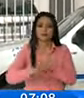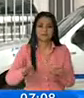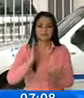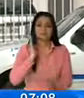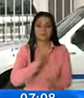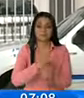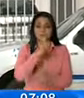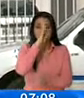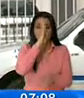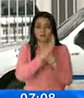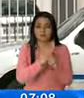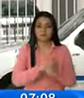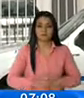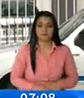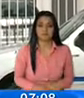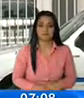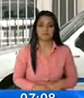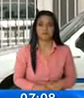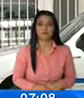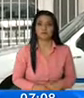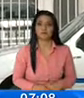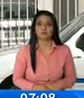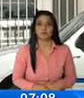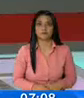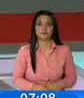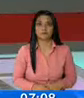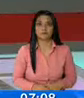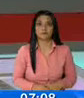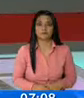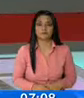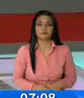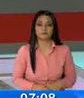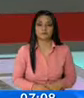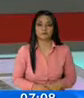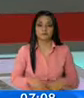realización de Rafael Hermida, informó Andrea Valareso. Les vamos a contar ahora que...